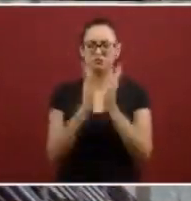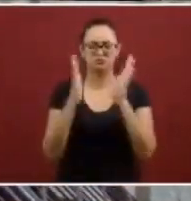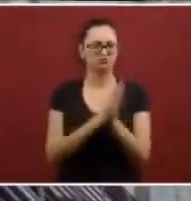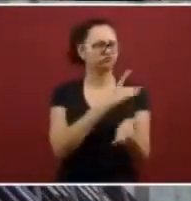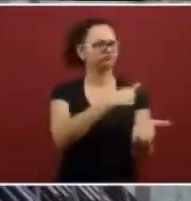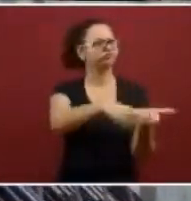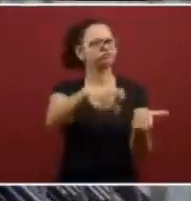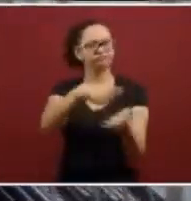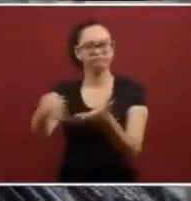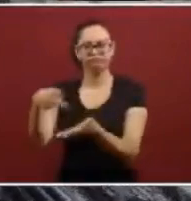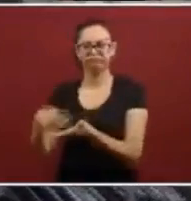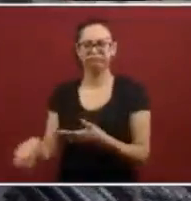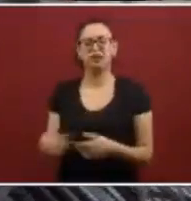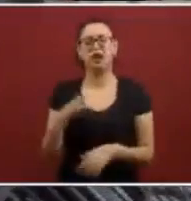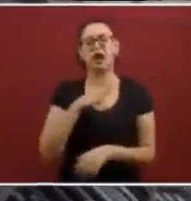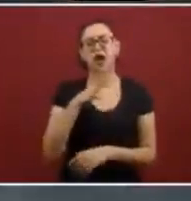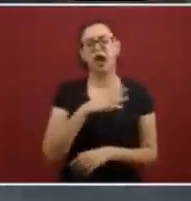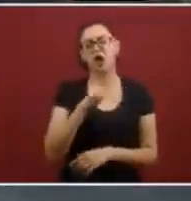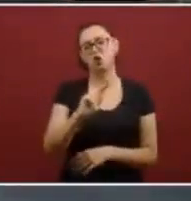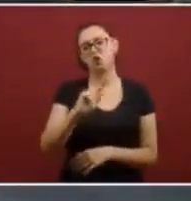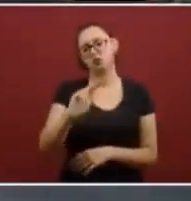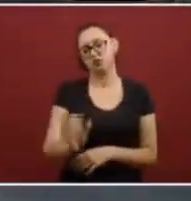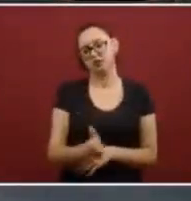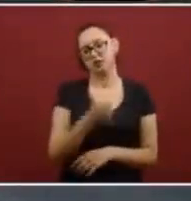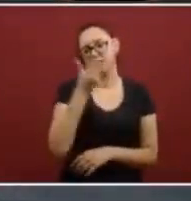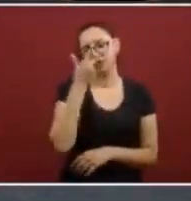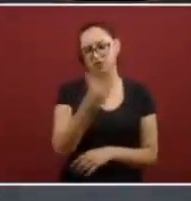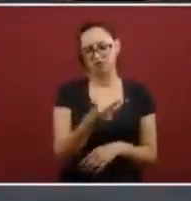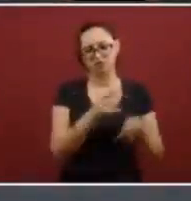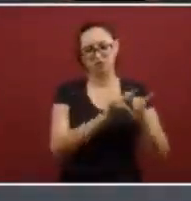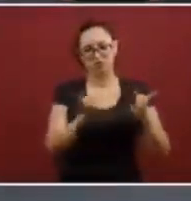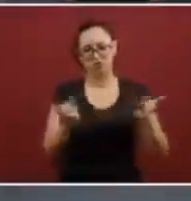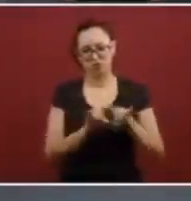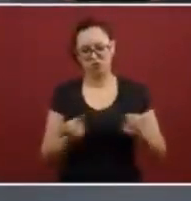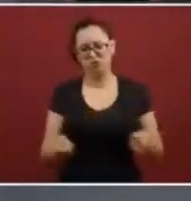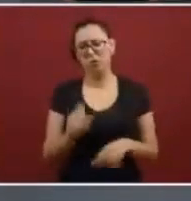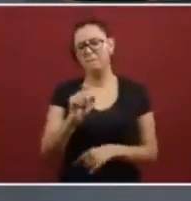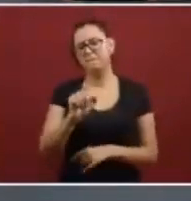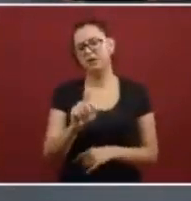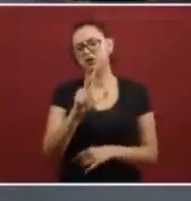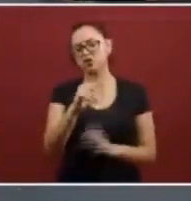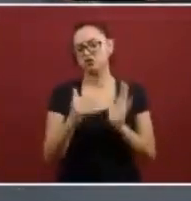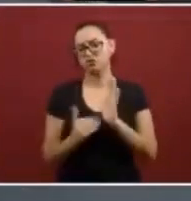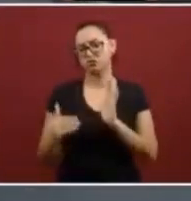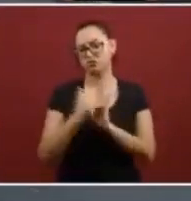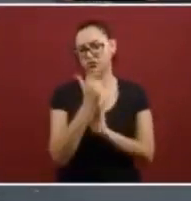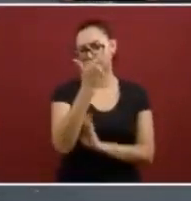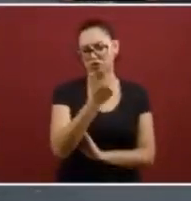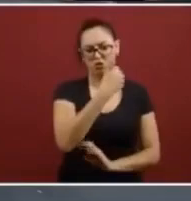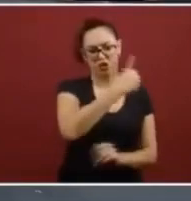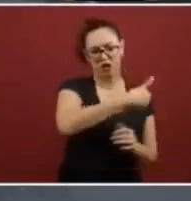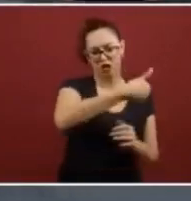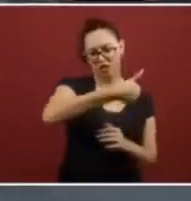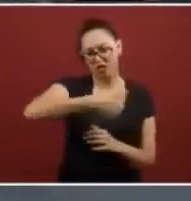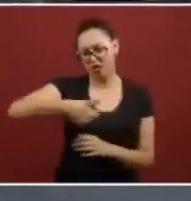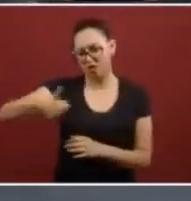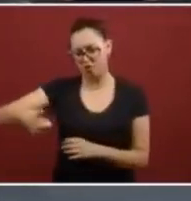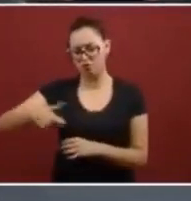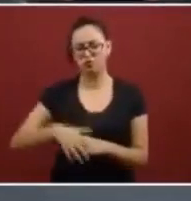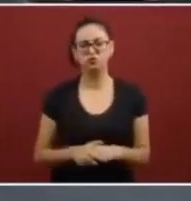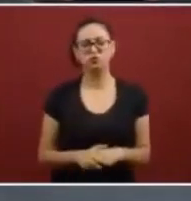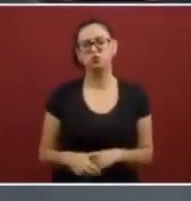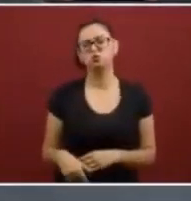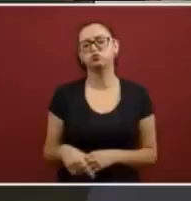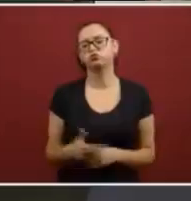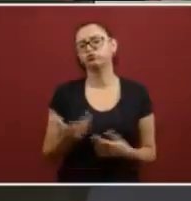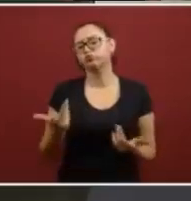vehículos. If you Son have the money, 82 you can lotes buy it. There's con two un lots. precio de salida de 28 millones de pesos. El último There's, día para que ustedes